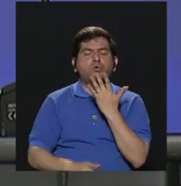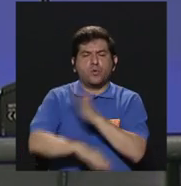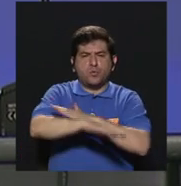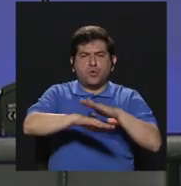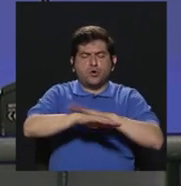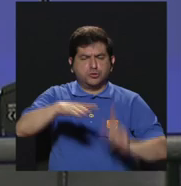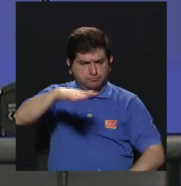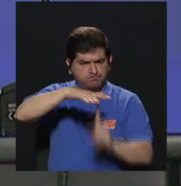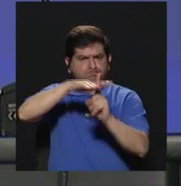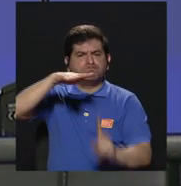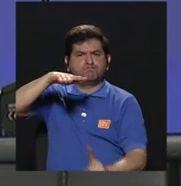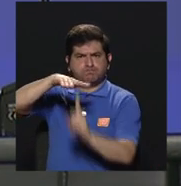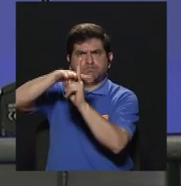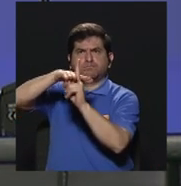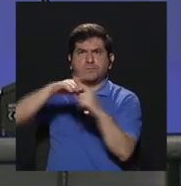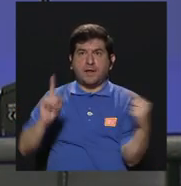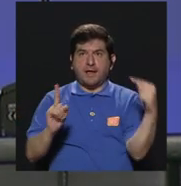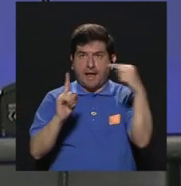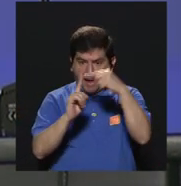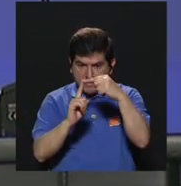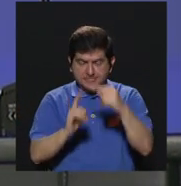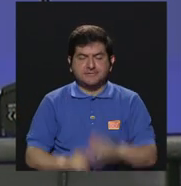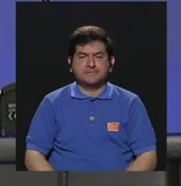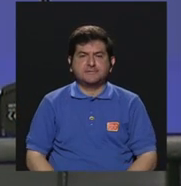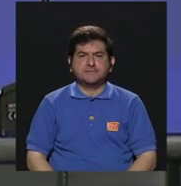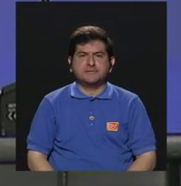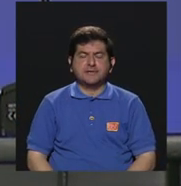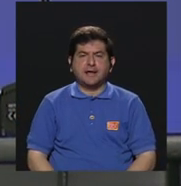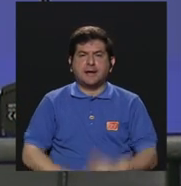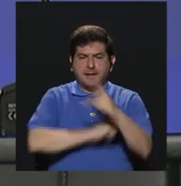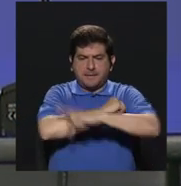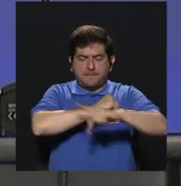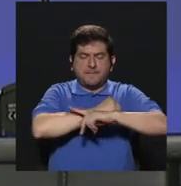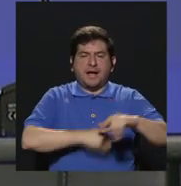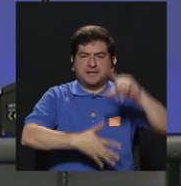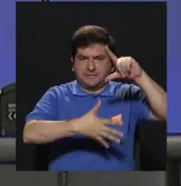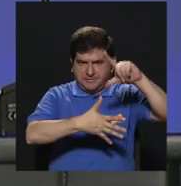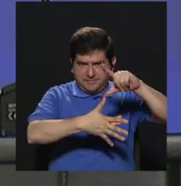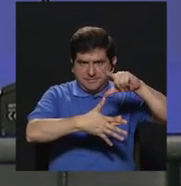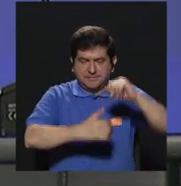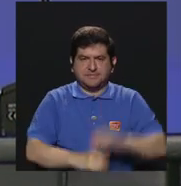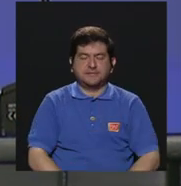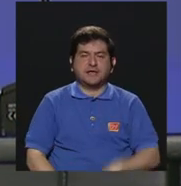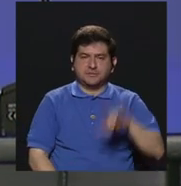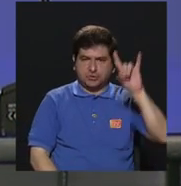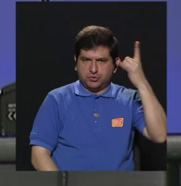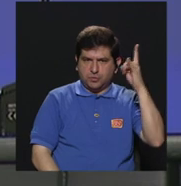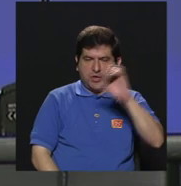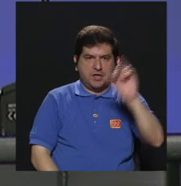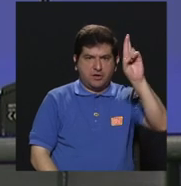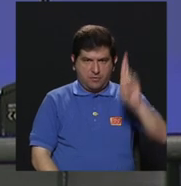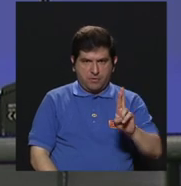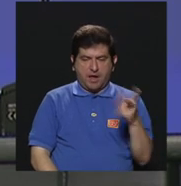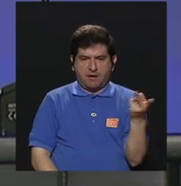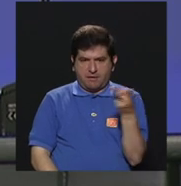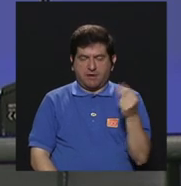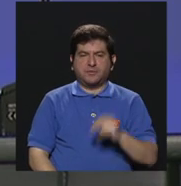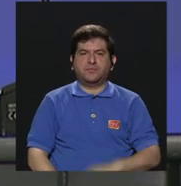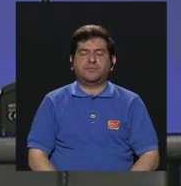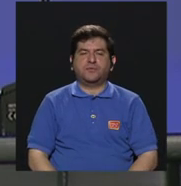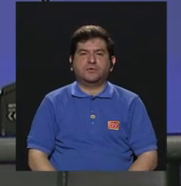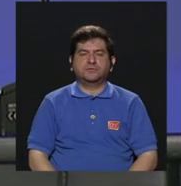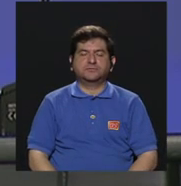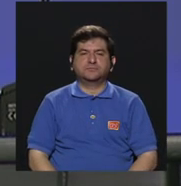más presentes, hasta el punto de que hay estados latinoamericanos, como Bolivia y Costa Rica,